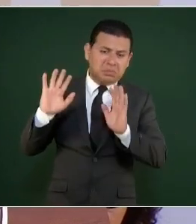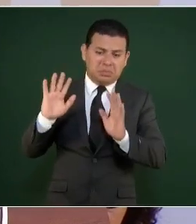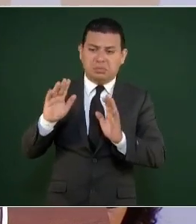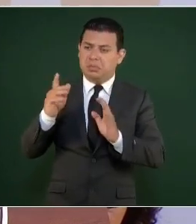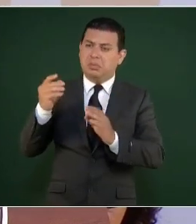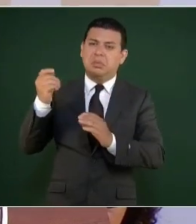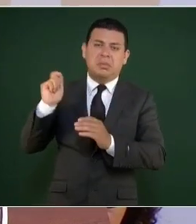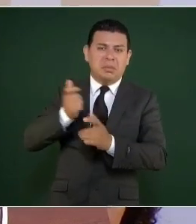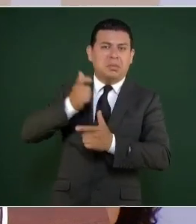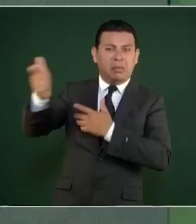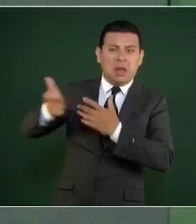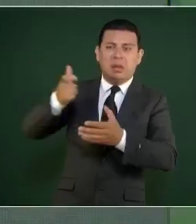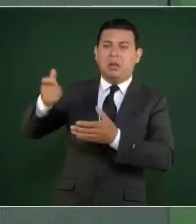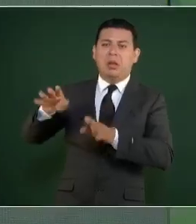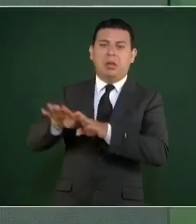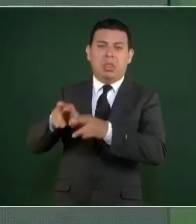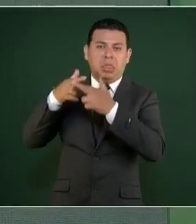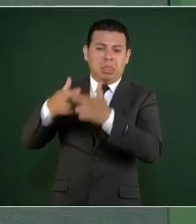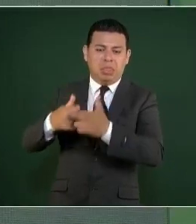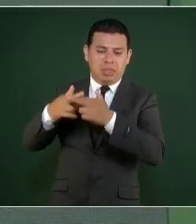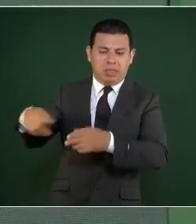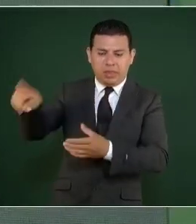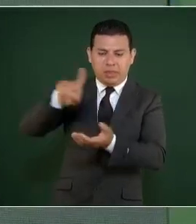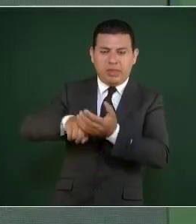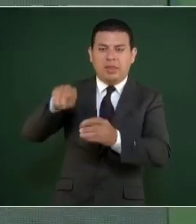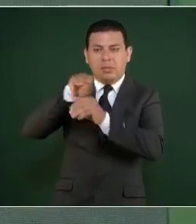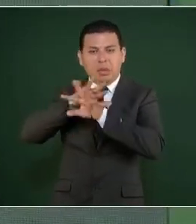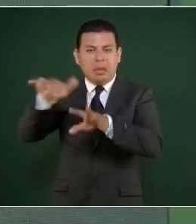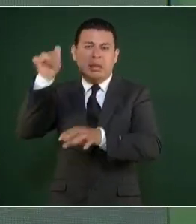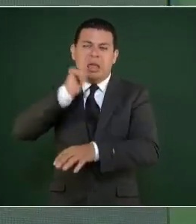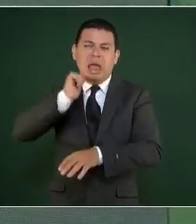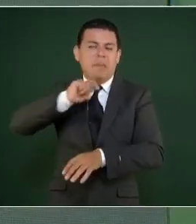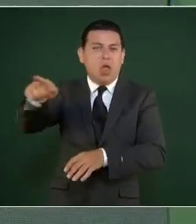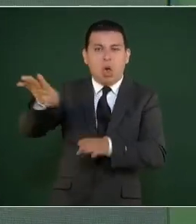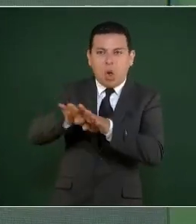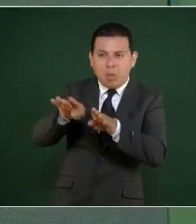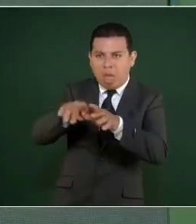mercenarios del manejo de la publicidad,